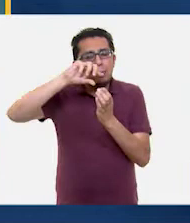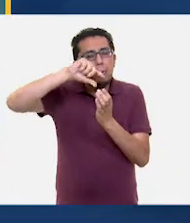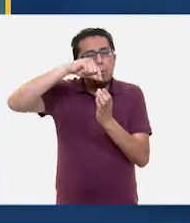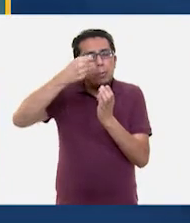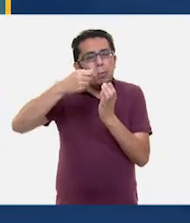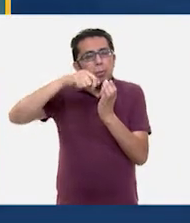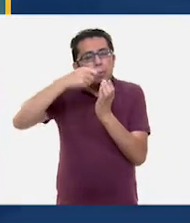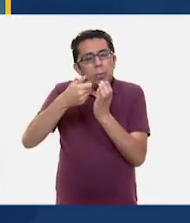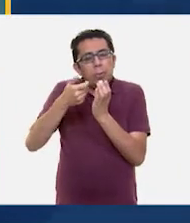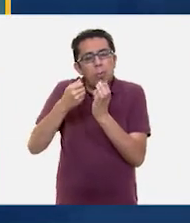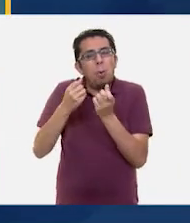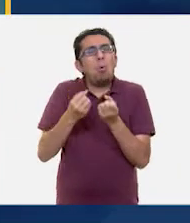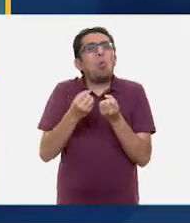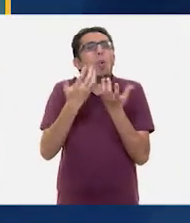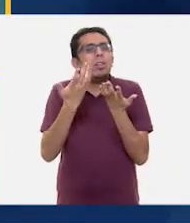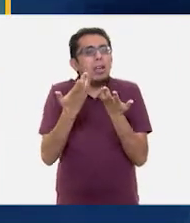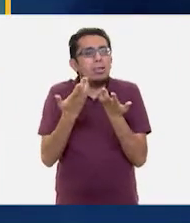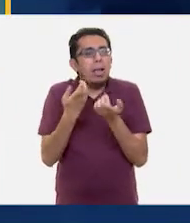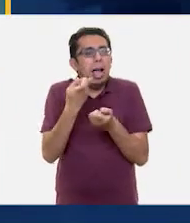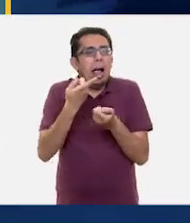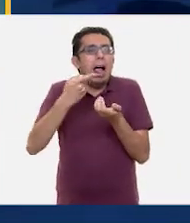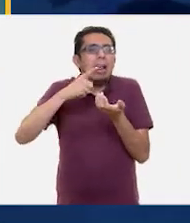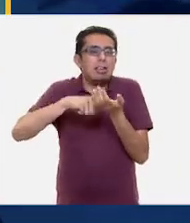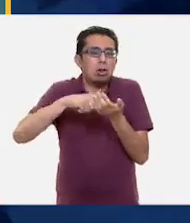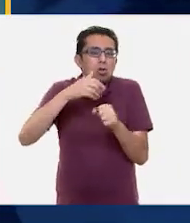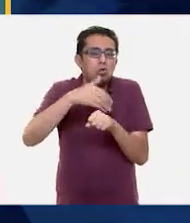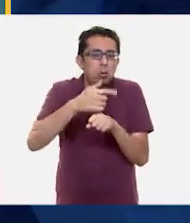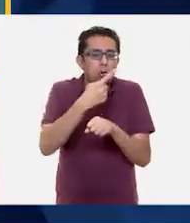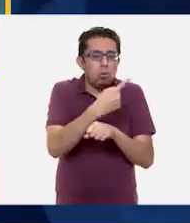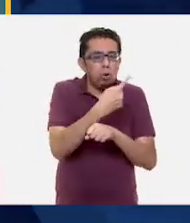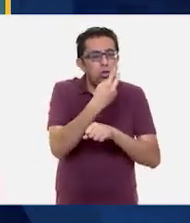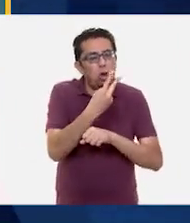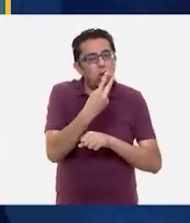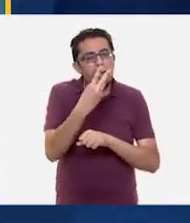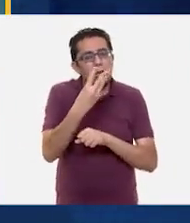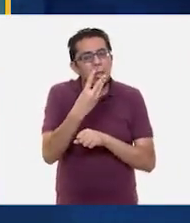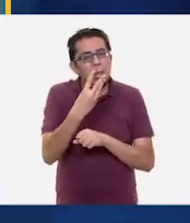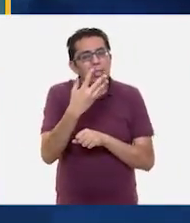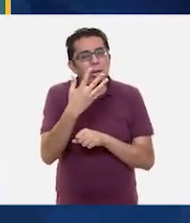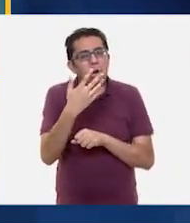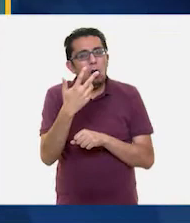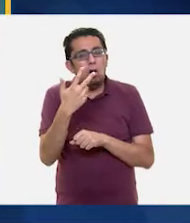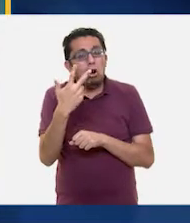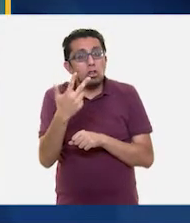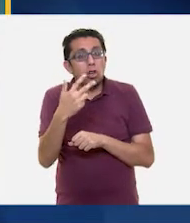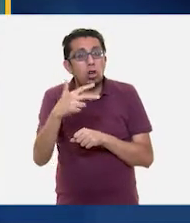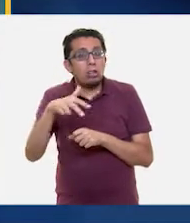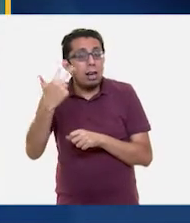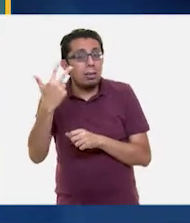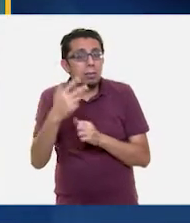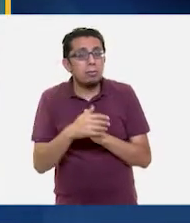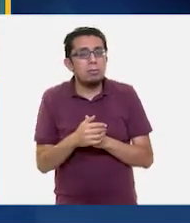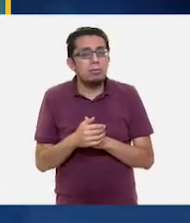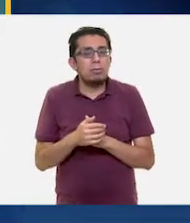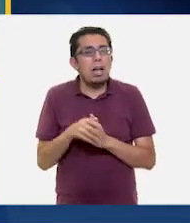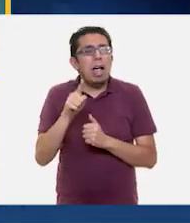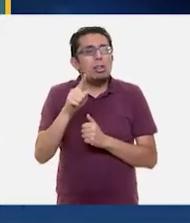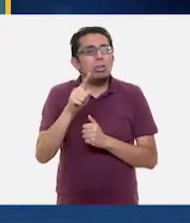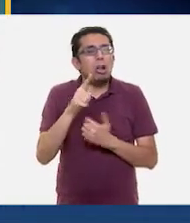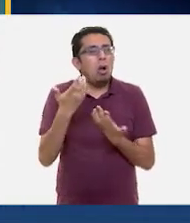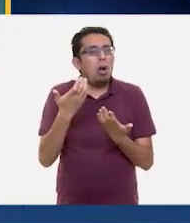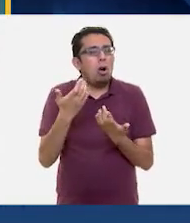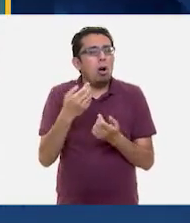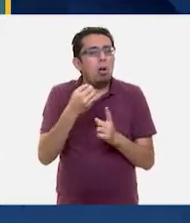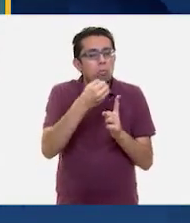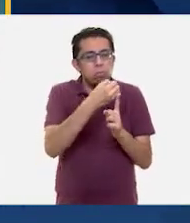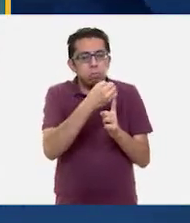girasol, mediante la sucesión 1, 1, 2, 3, 5, 8, 13. Conocida como la